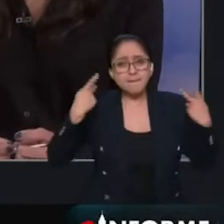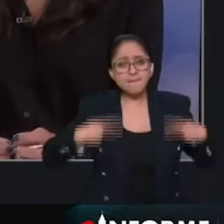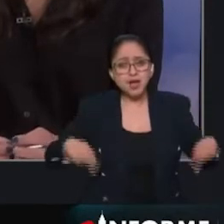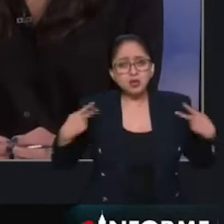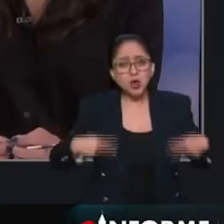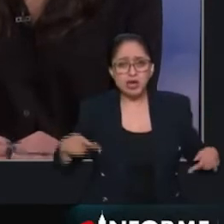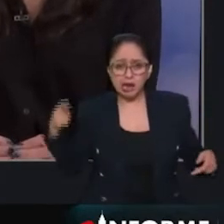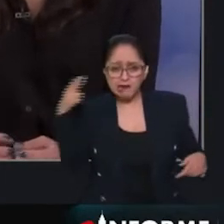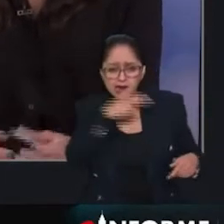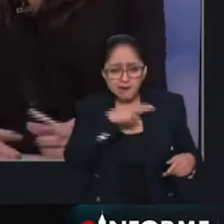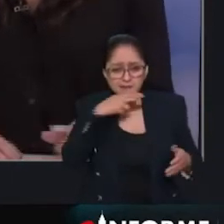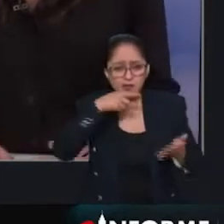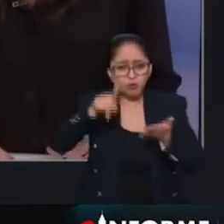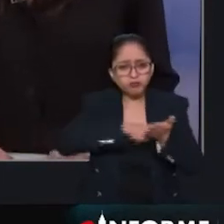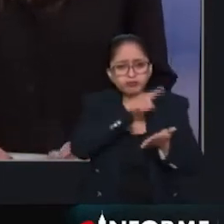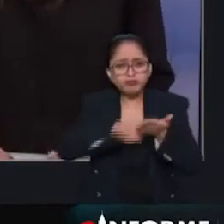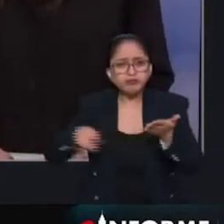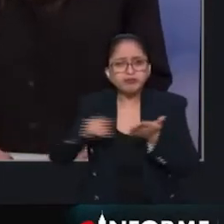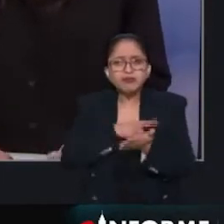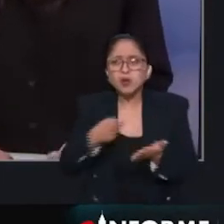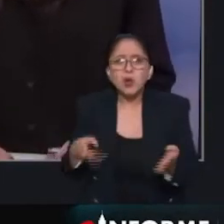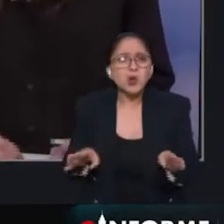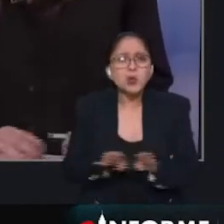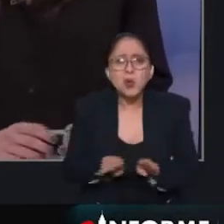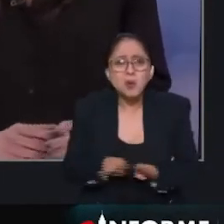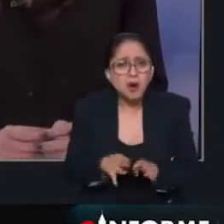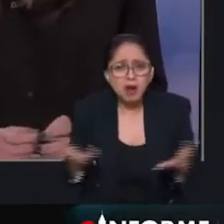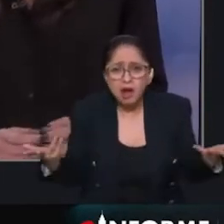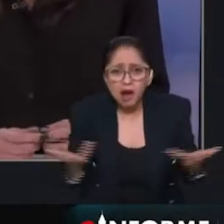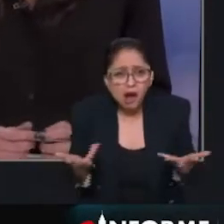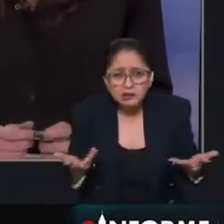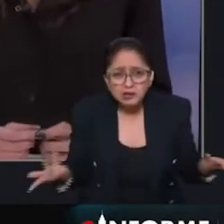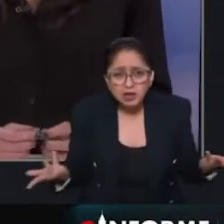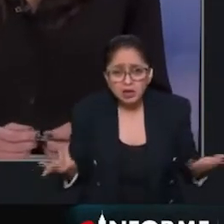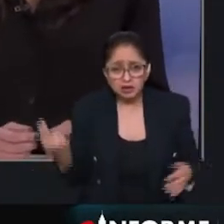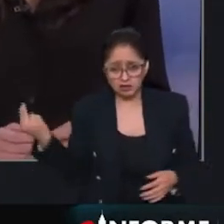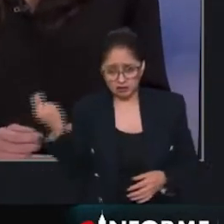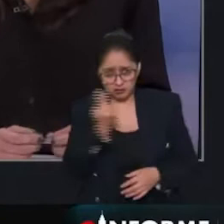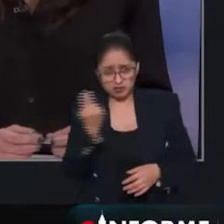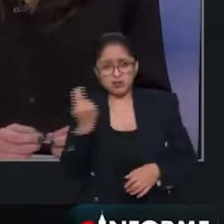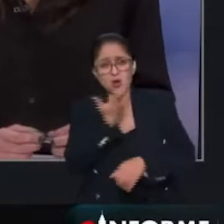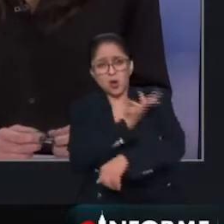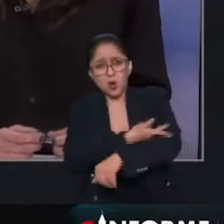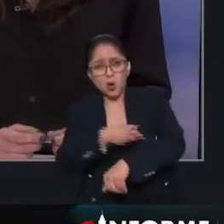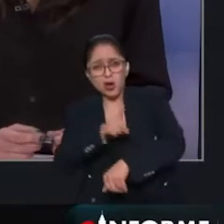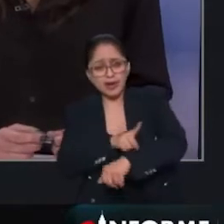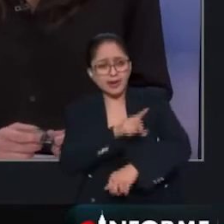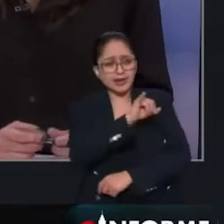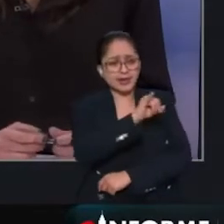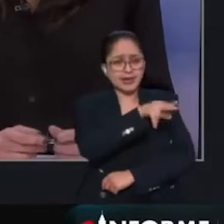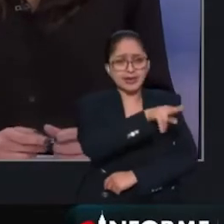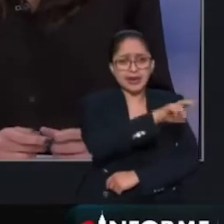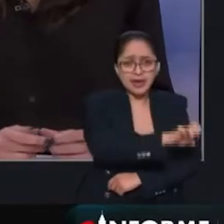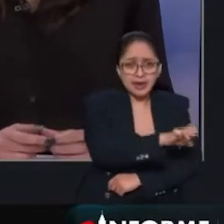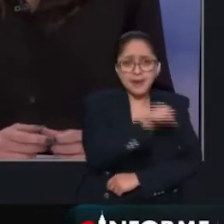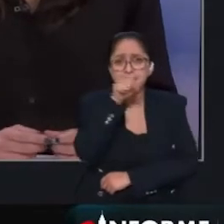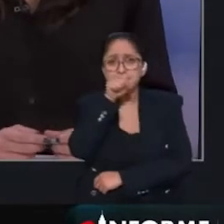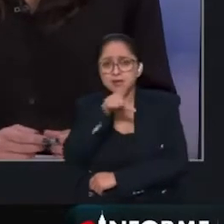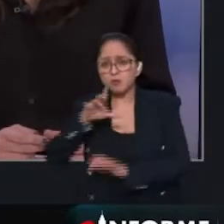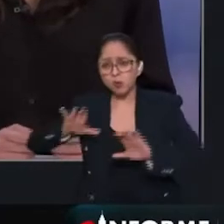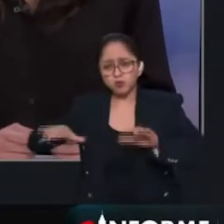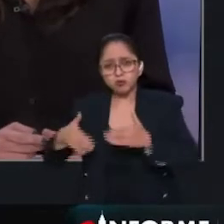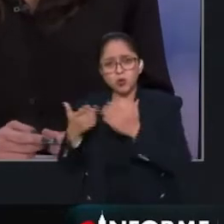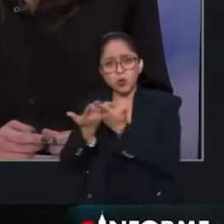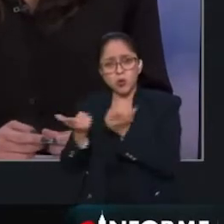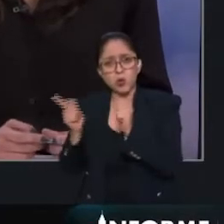personas. ¿Cómo va a ser esto posible? ¿Existe o podría existir alguna coordinación entre el Instituto Nacional Electoral y brigadas ciudadanas